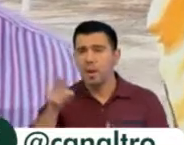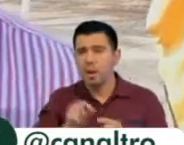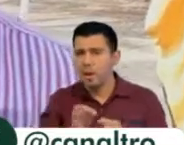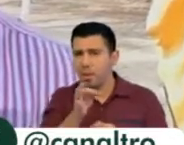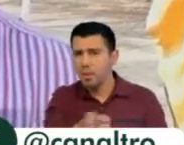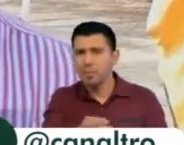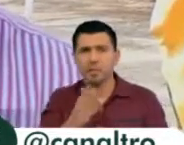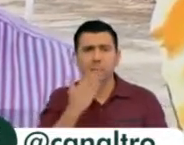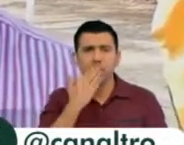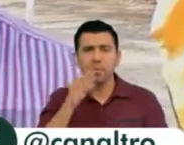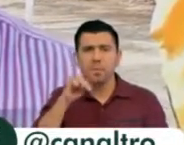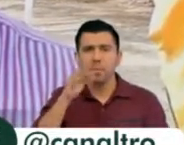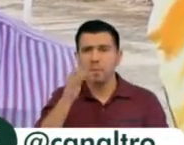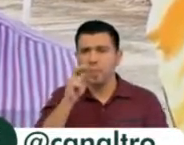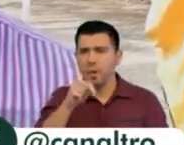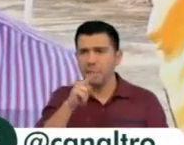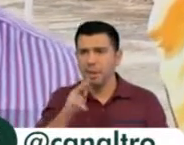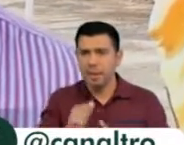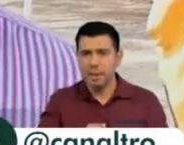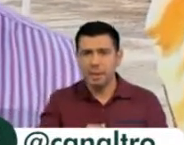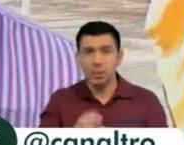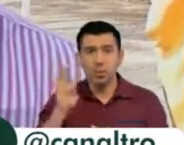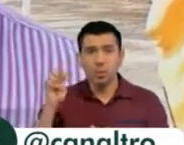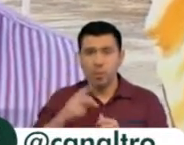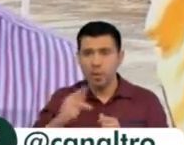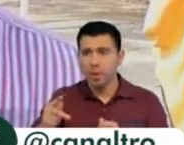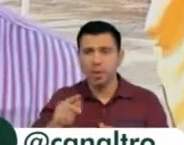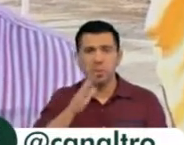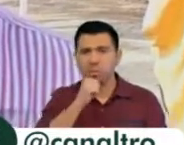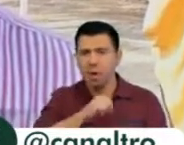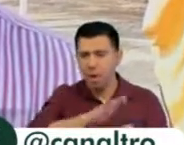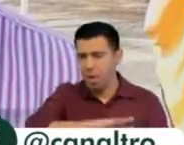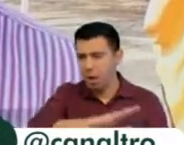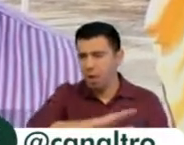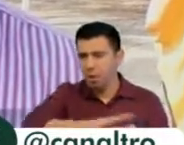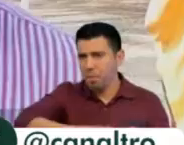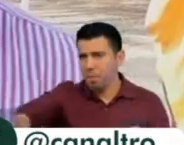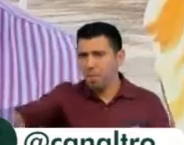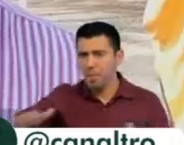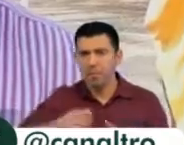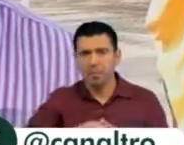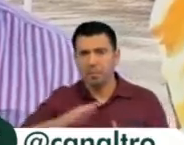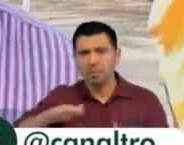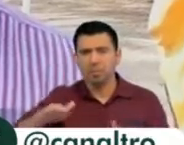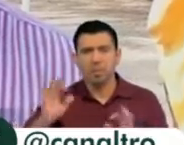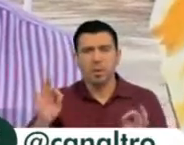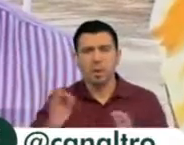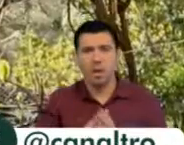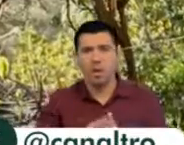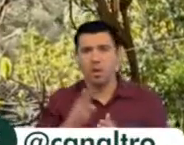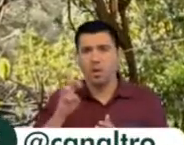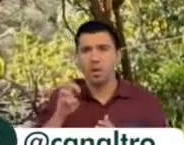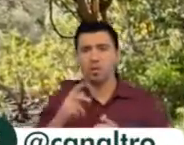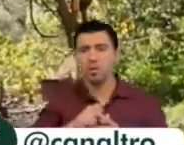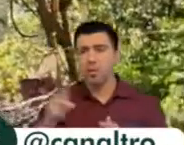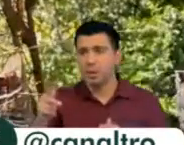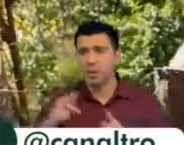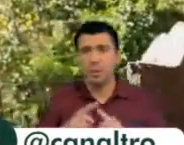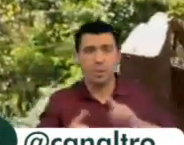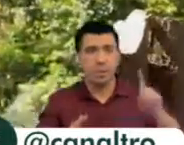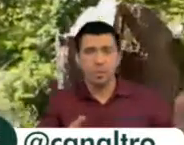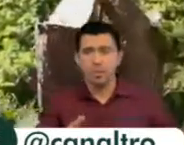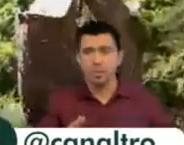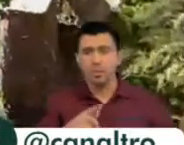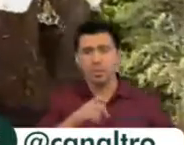45 kilómetros, actualmente hay 9 sin pavimentar. Pavimentación de Matanza-Suratá, 8 kilómetros, actualmente hay 4 sin